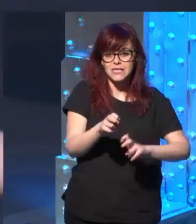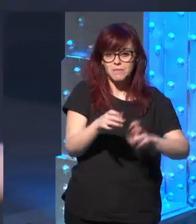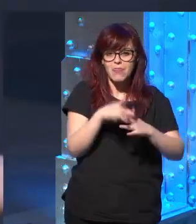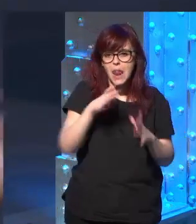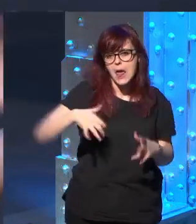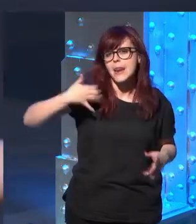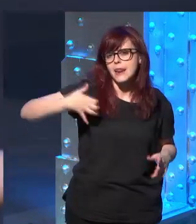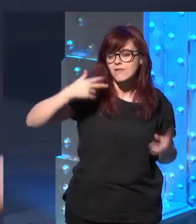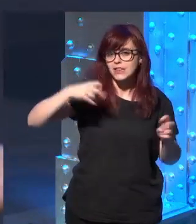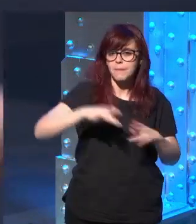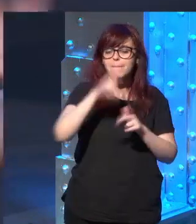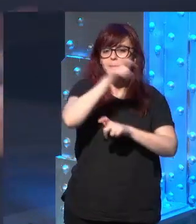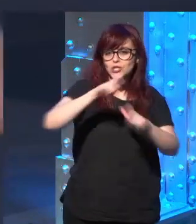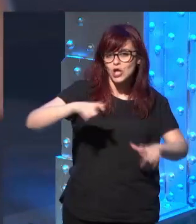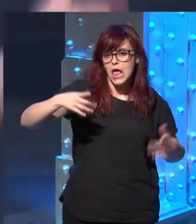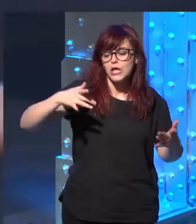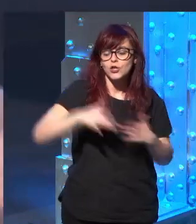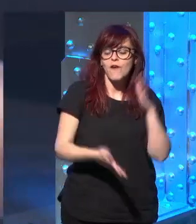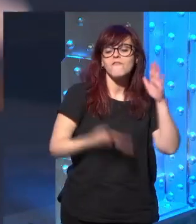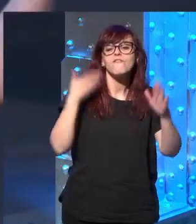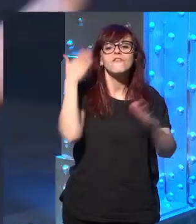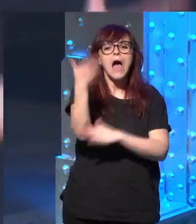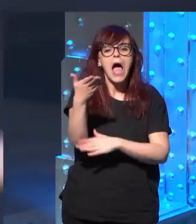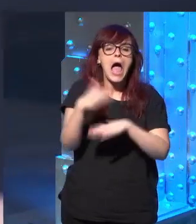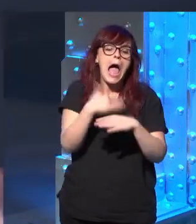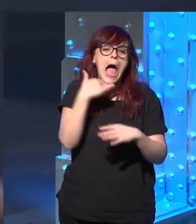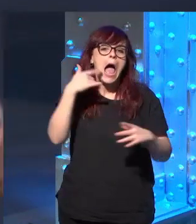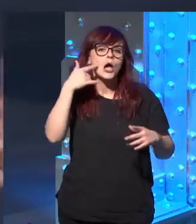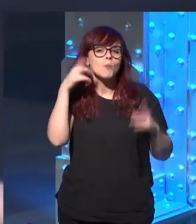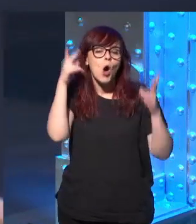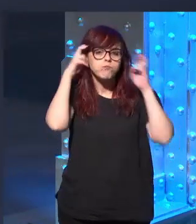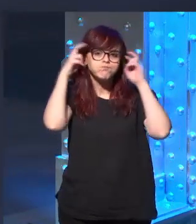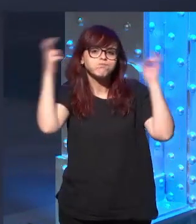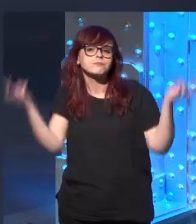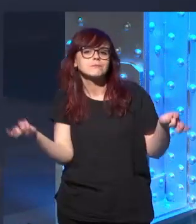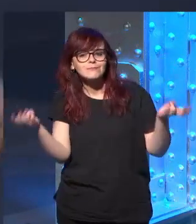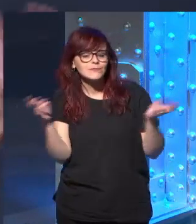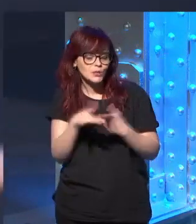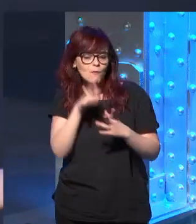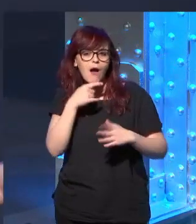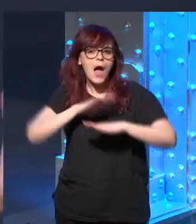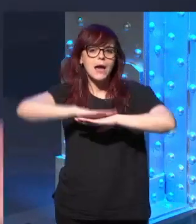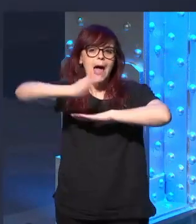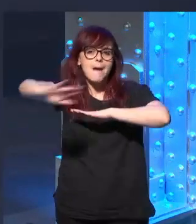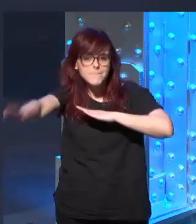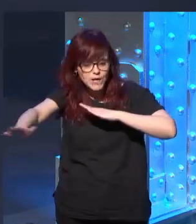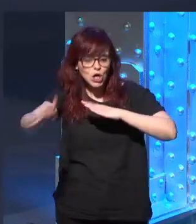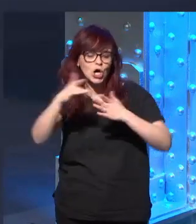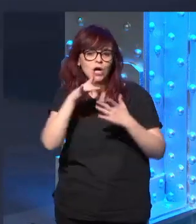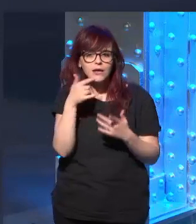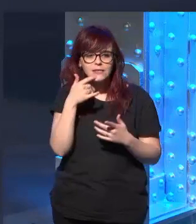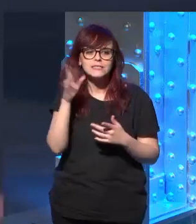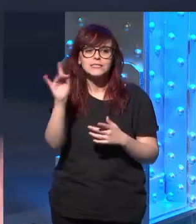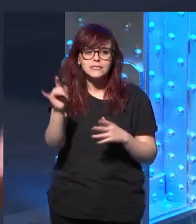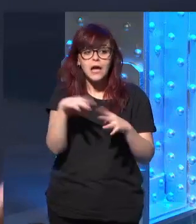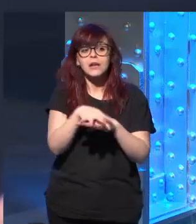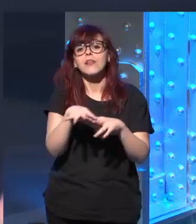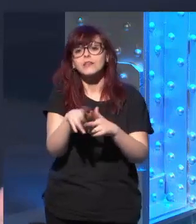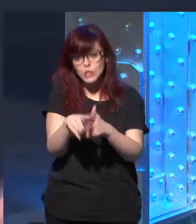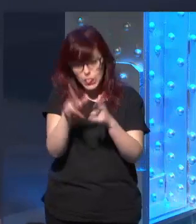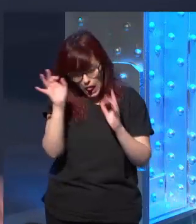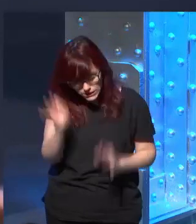la rabia que te daba esa gente, ¿no? Que se iba de repente de retiro espiritual al campo. Ay, las redes